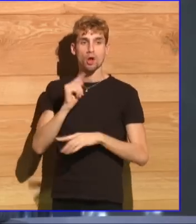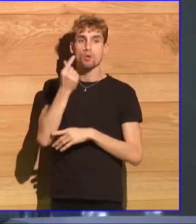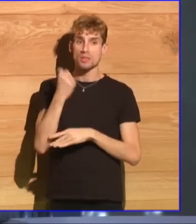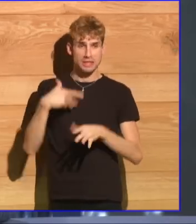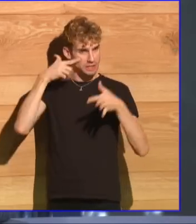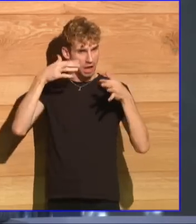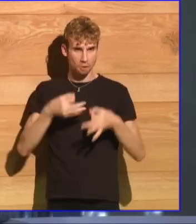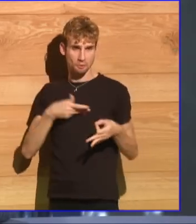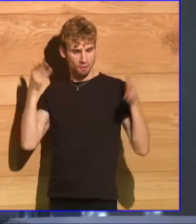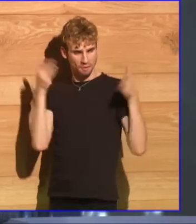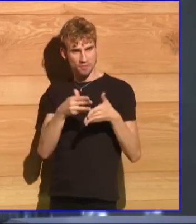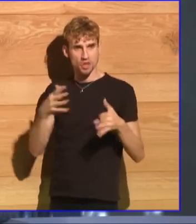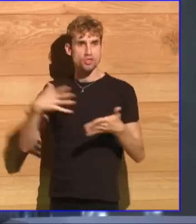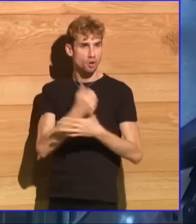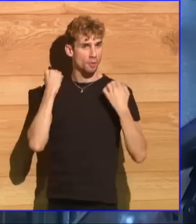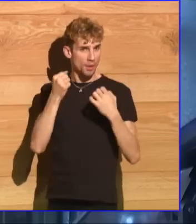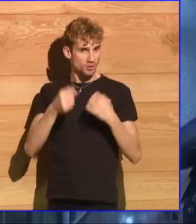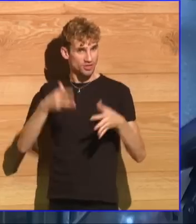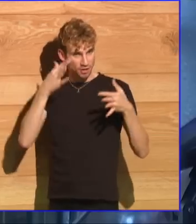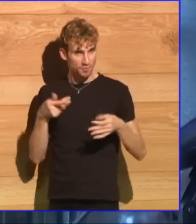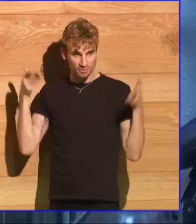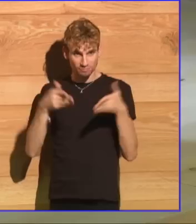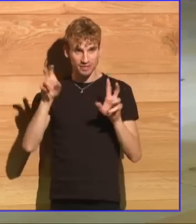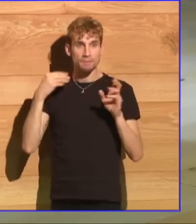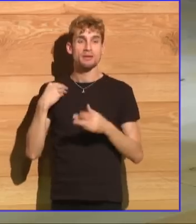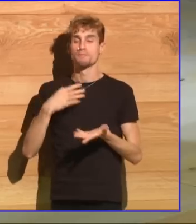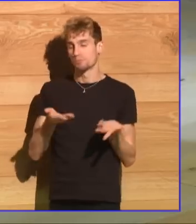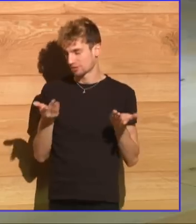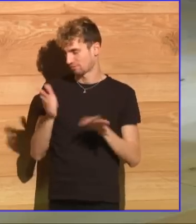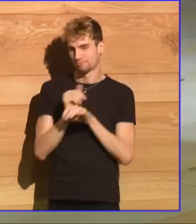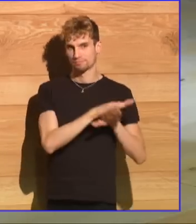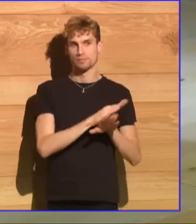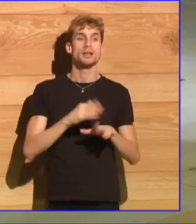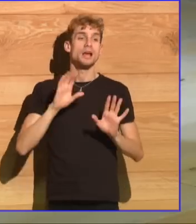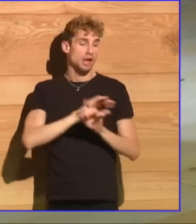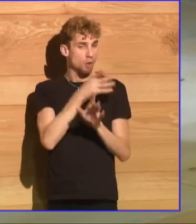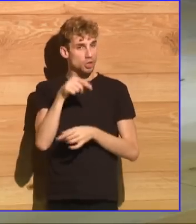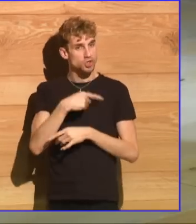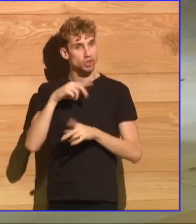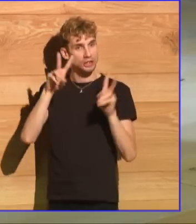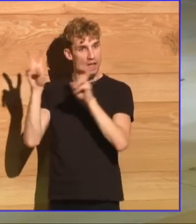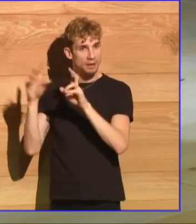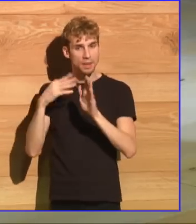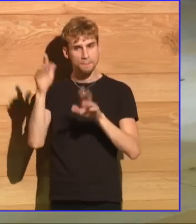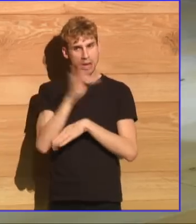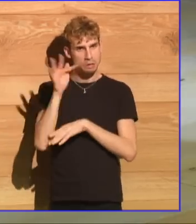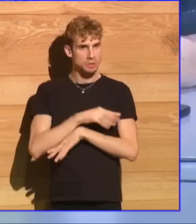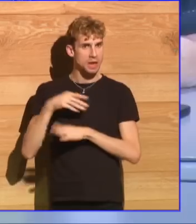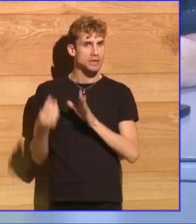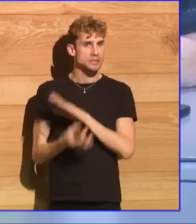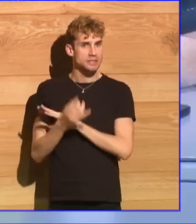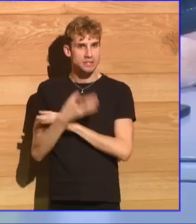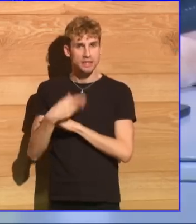que dedicaremos algún todopoderoso a CMX, sí. de eso hablaremos. Claro, por eso estamos saltando un poco los temas de las películas que